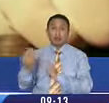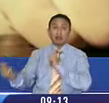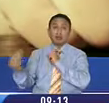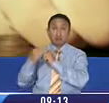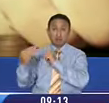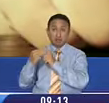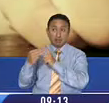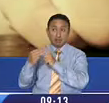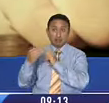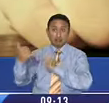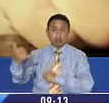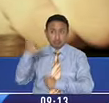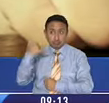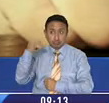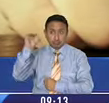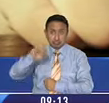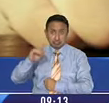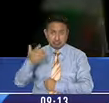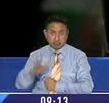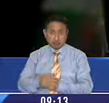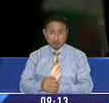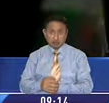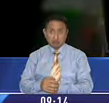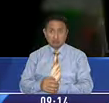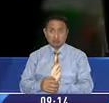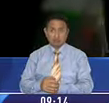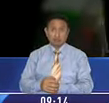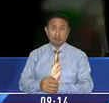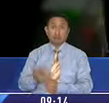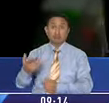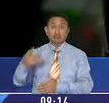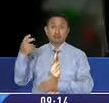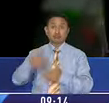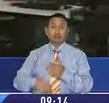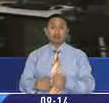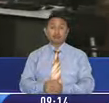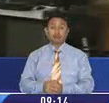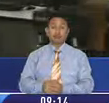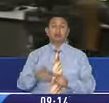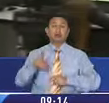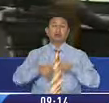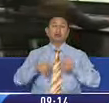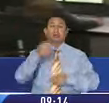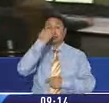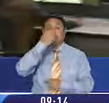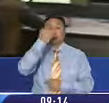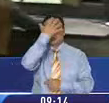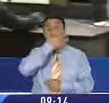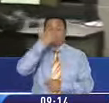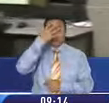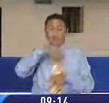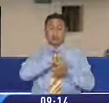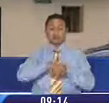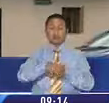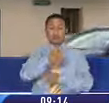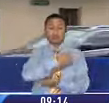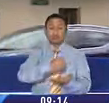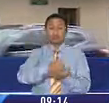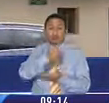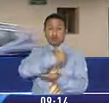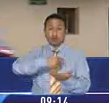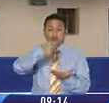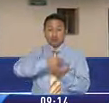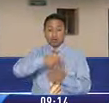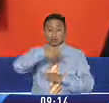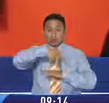medios electrónicos, por panfletos, hojas volantes, como ha ocurrido en provincias como Esmeraldas, Los Ríos, El Oro, Guayas e